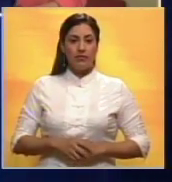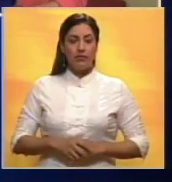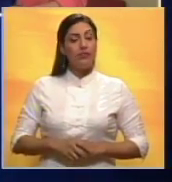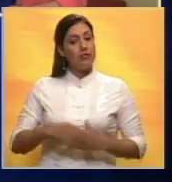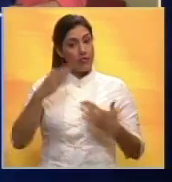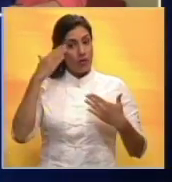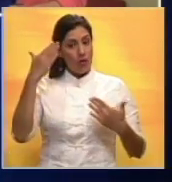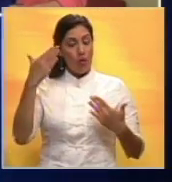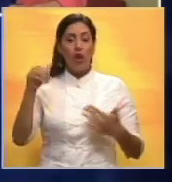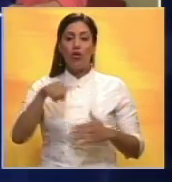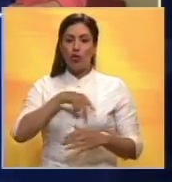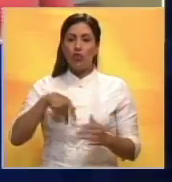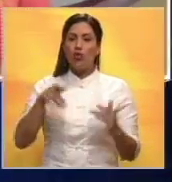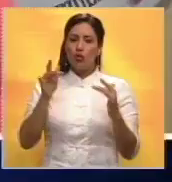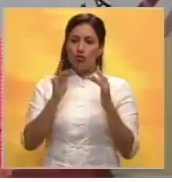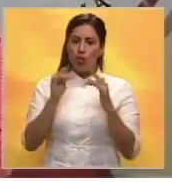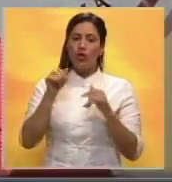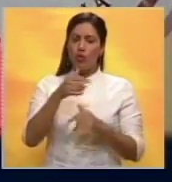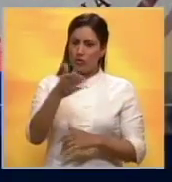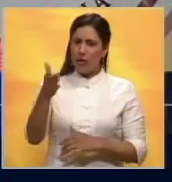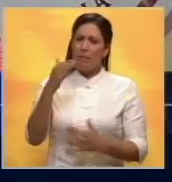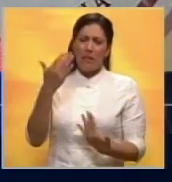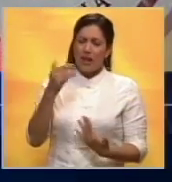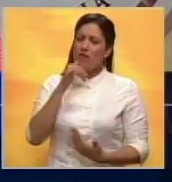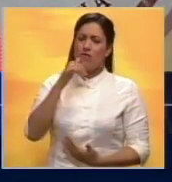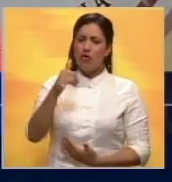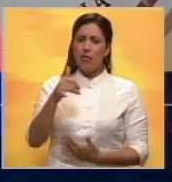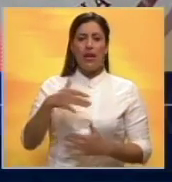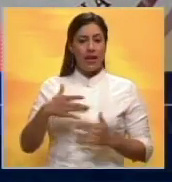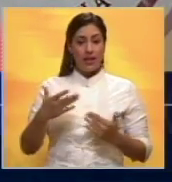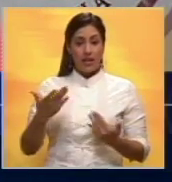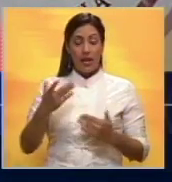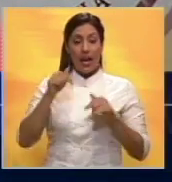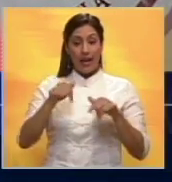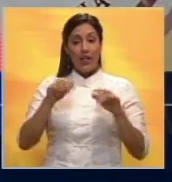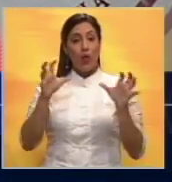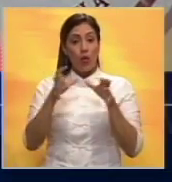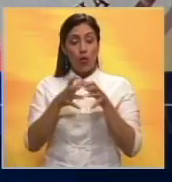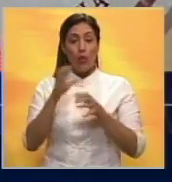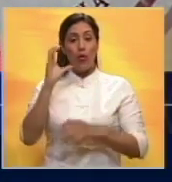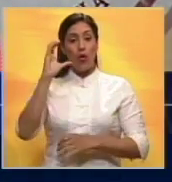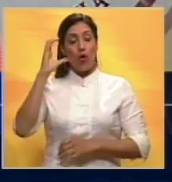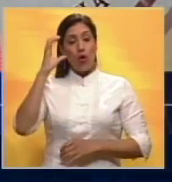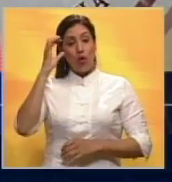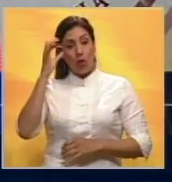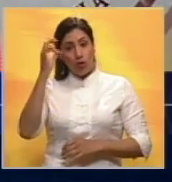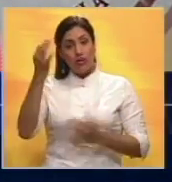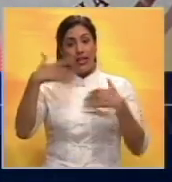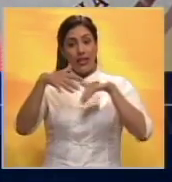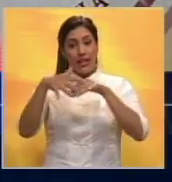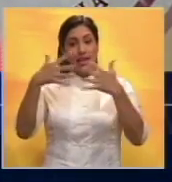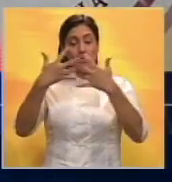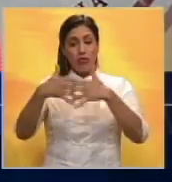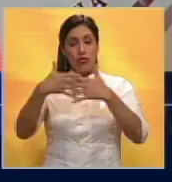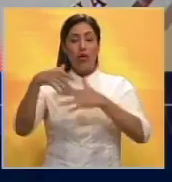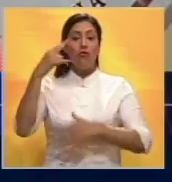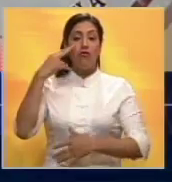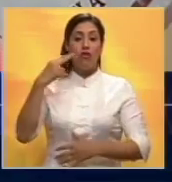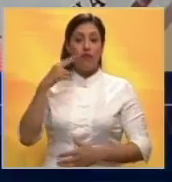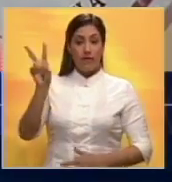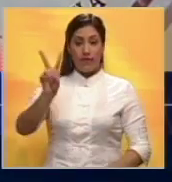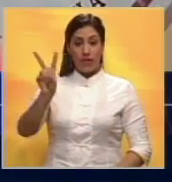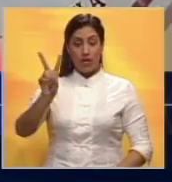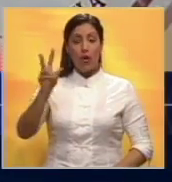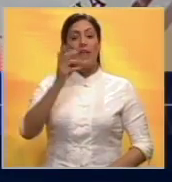Hola Qué tal amigos hacemos este enlace con ustedes para informarles que acá en la sede del Consejo de integración empresarial bolivariano de